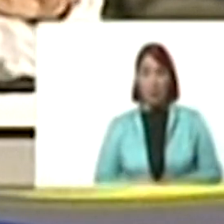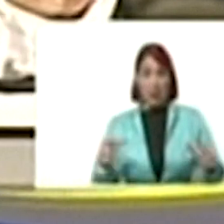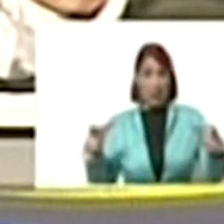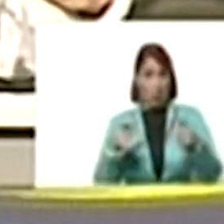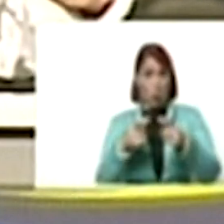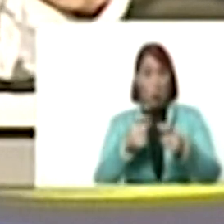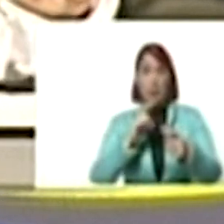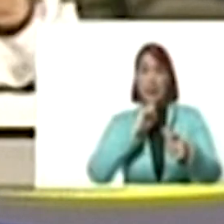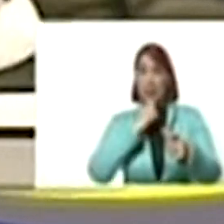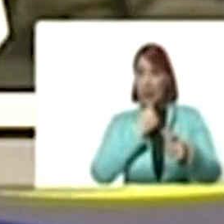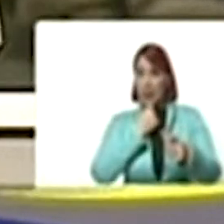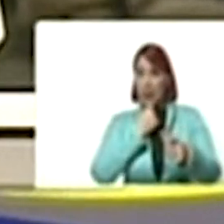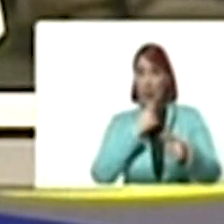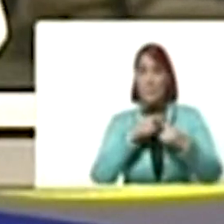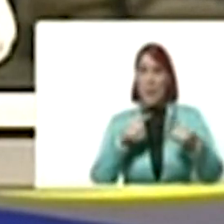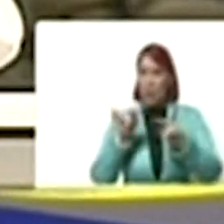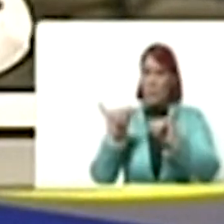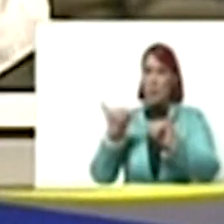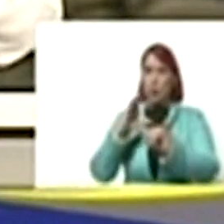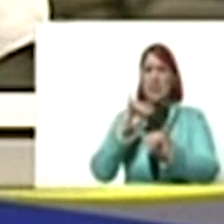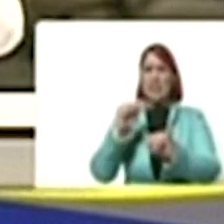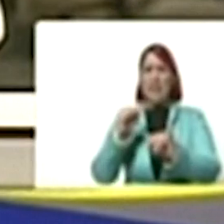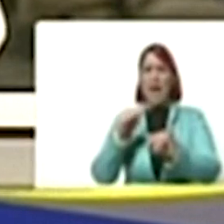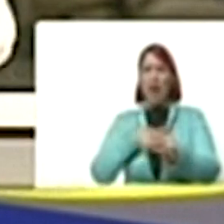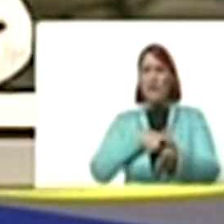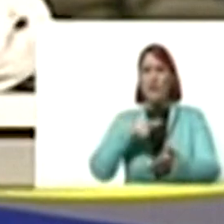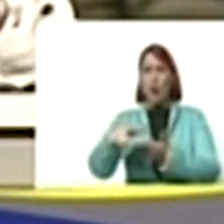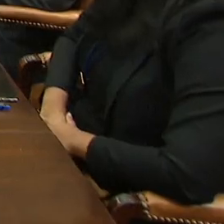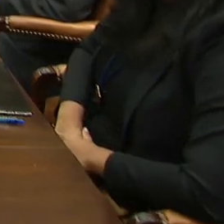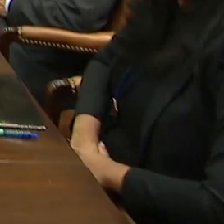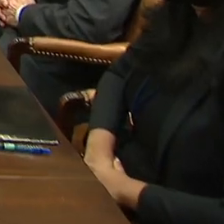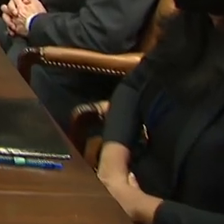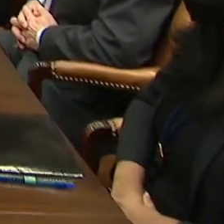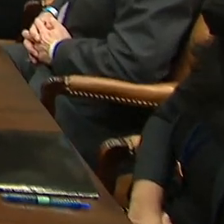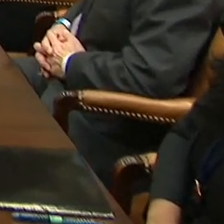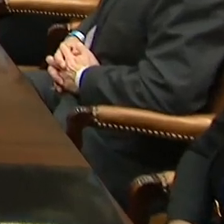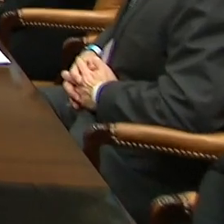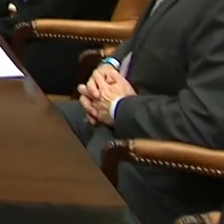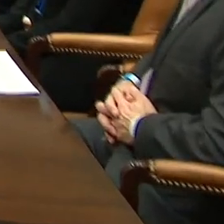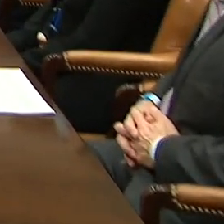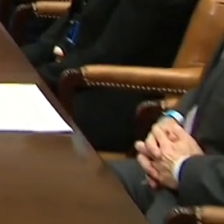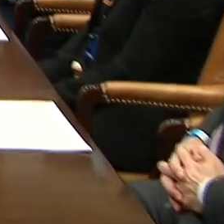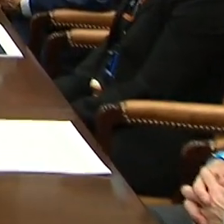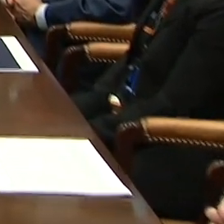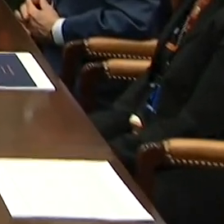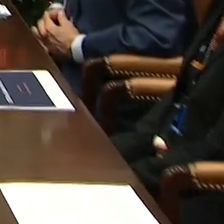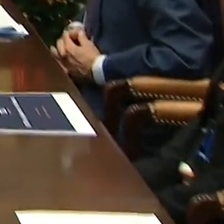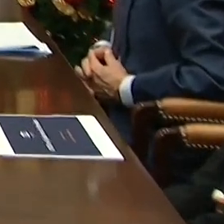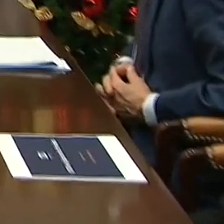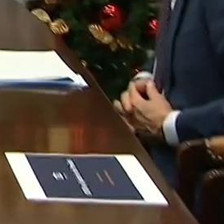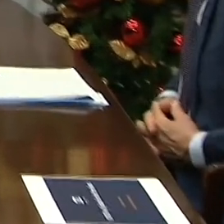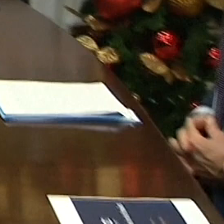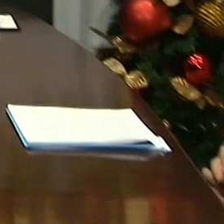juan guaidó como presidente encargado junto a medio centenar de gobiernos con la llegada al poder de joe biden el venezolano se ha